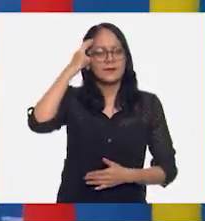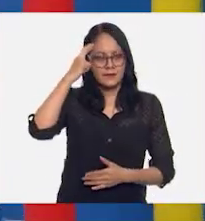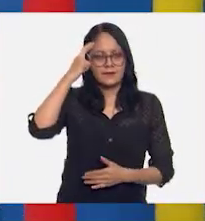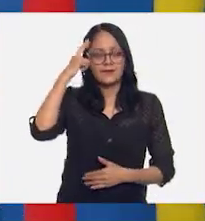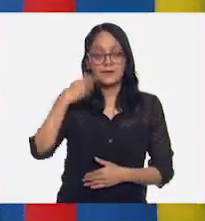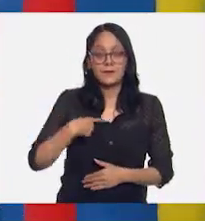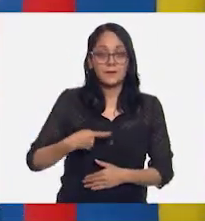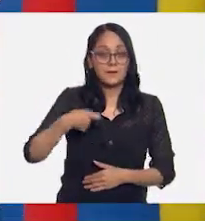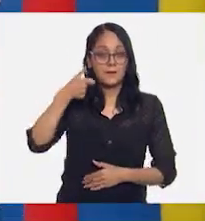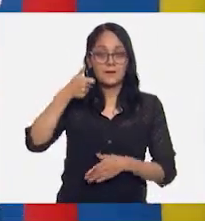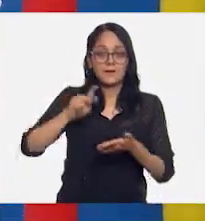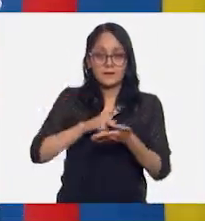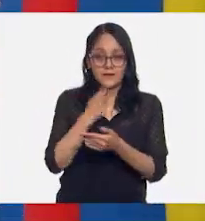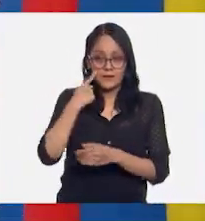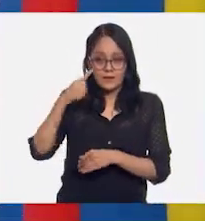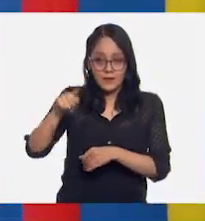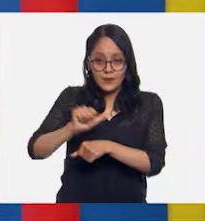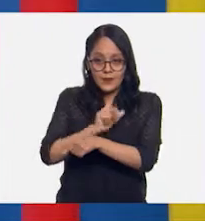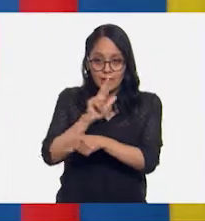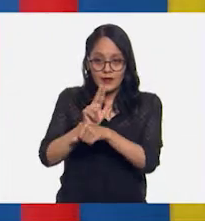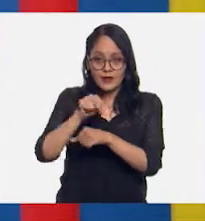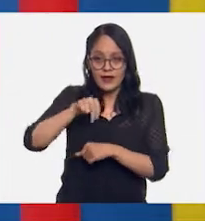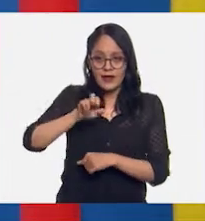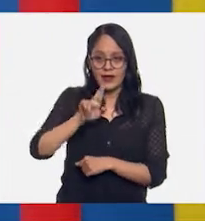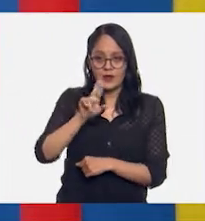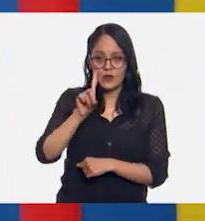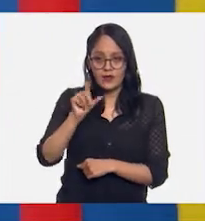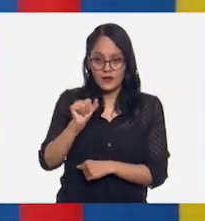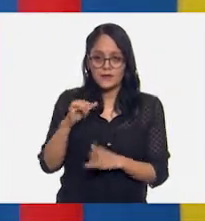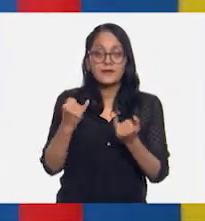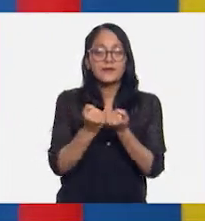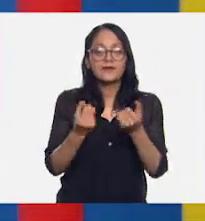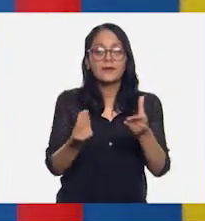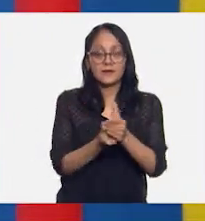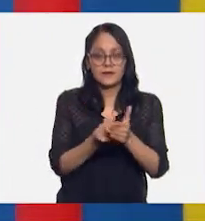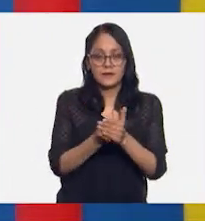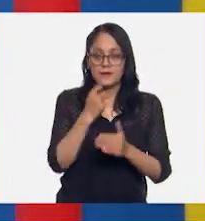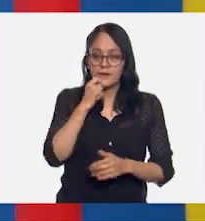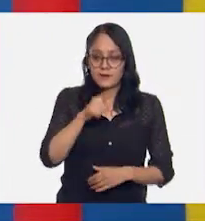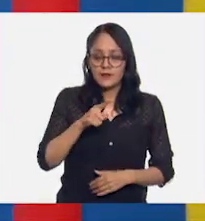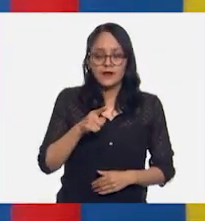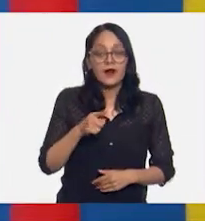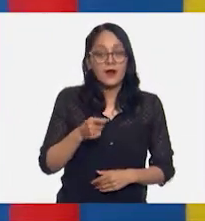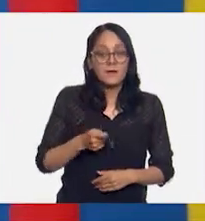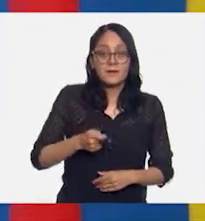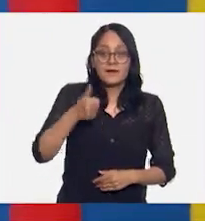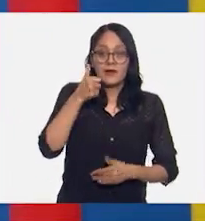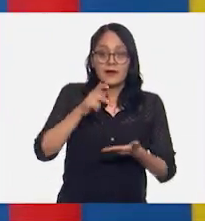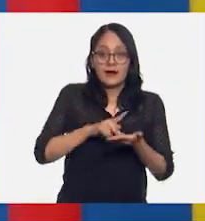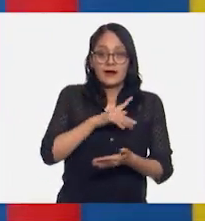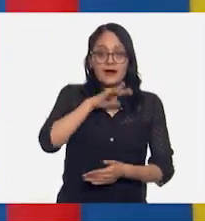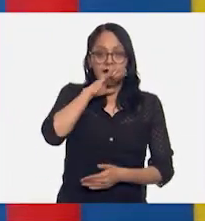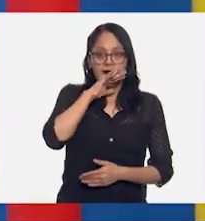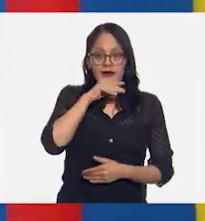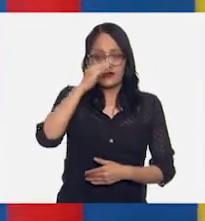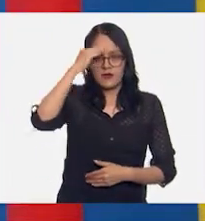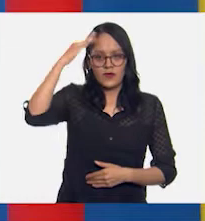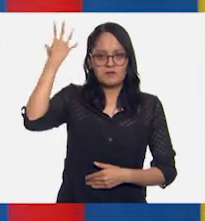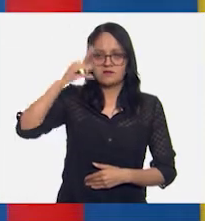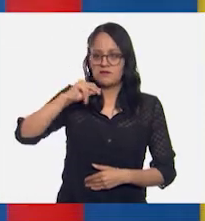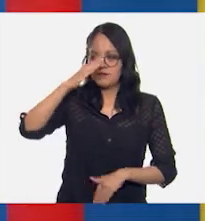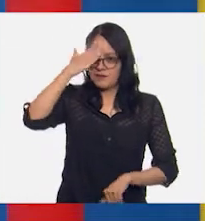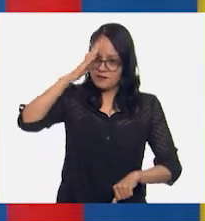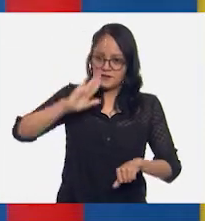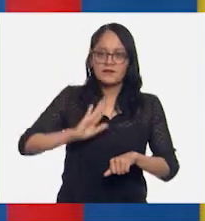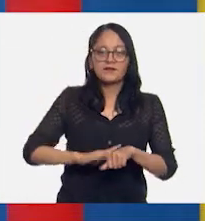primera impresión de Neruda y de esta clase, y creo que, como dicen, la primera impresión nunca se olvida. Y la importancia de